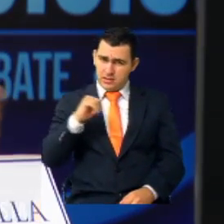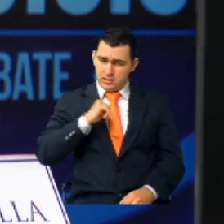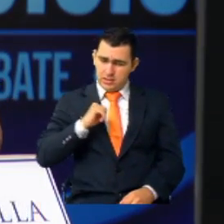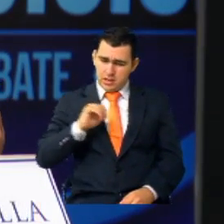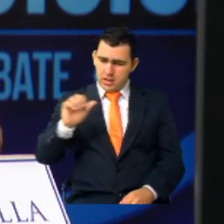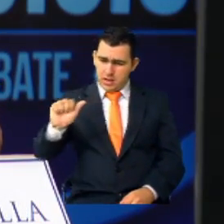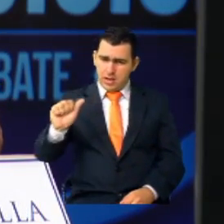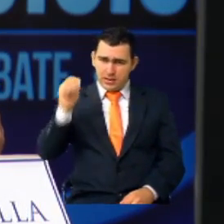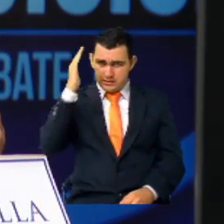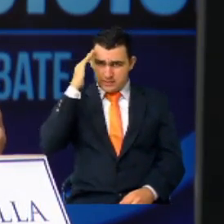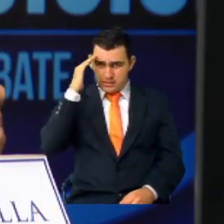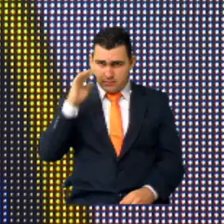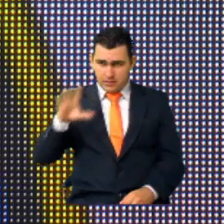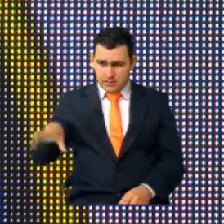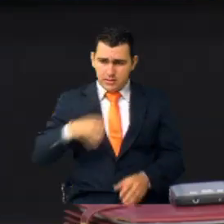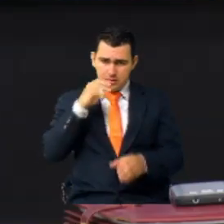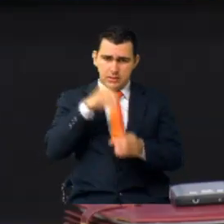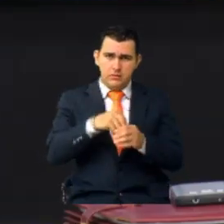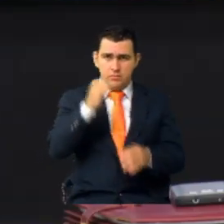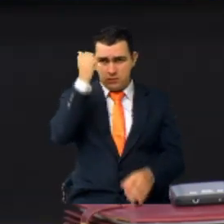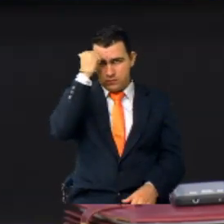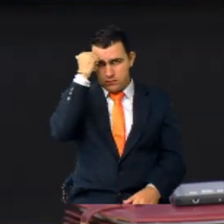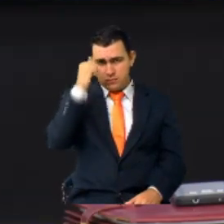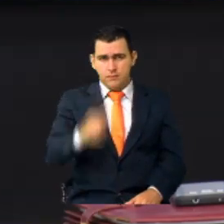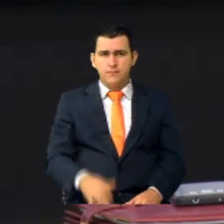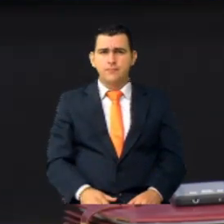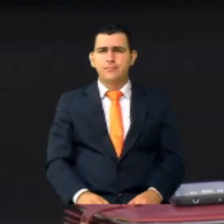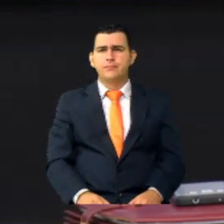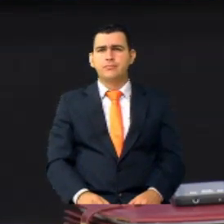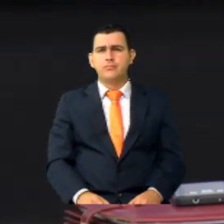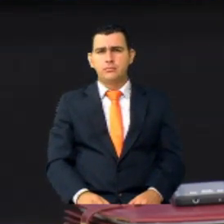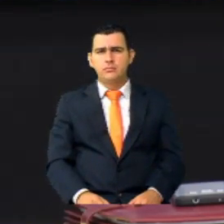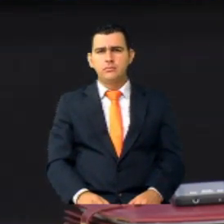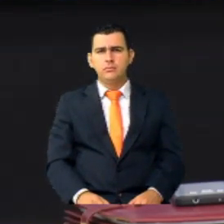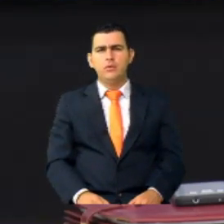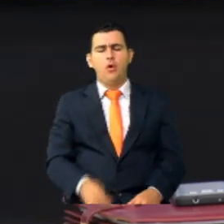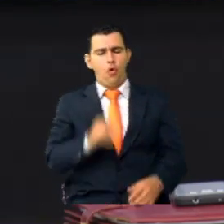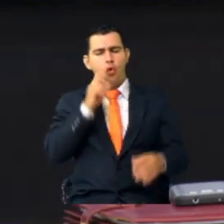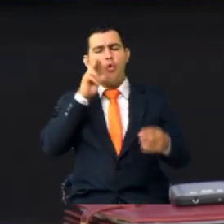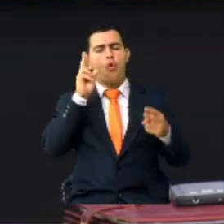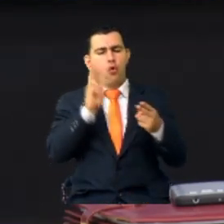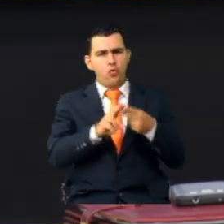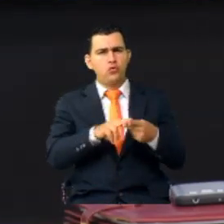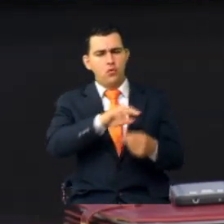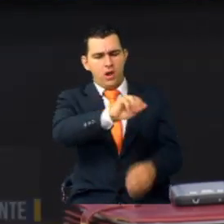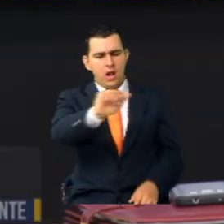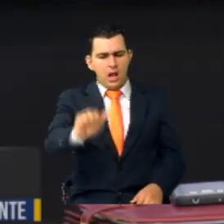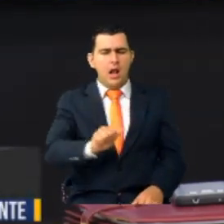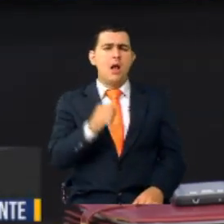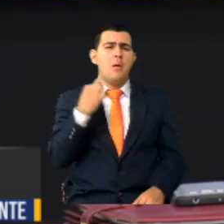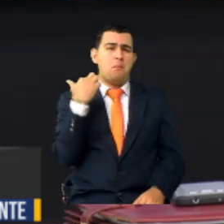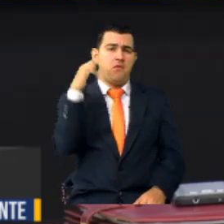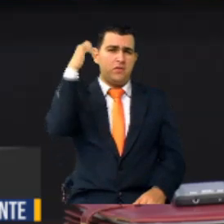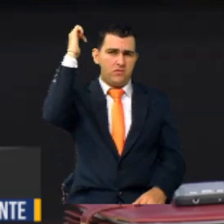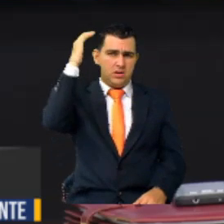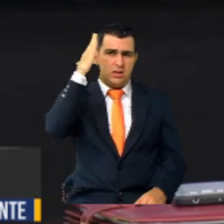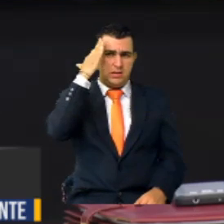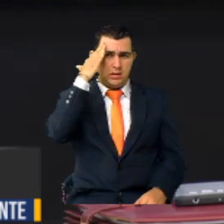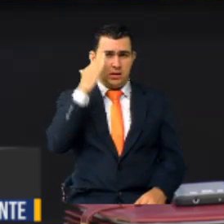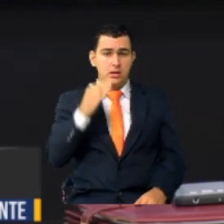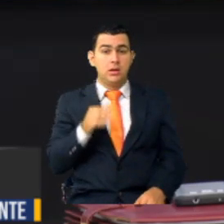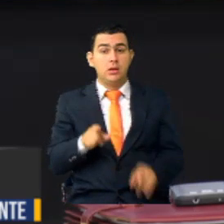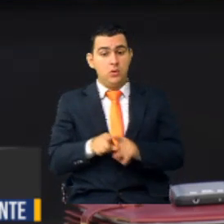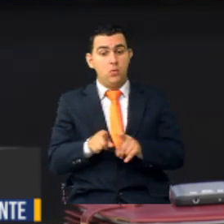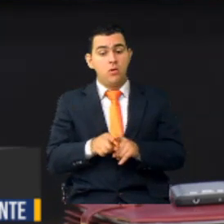de una terna del magisterio? Conozco maestras profesionales en la ciudad muy, muy,